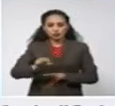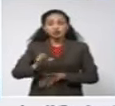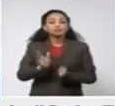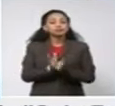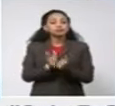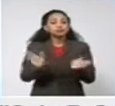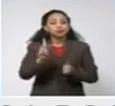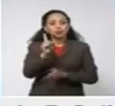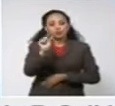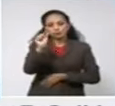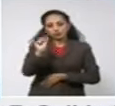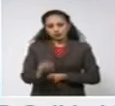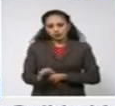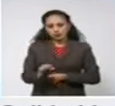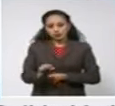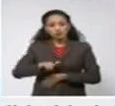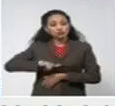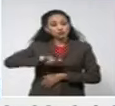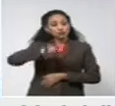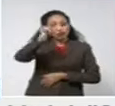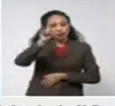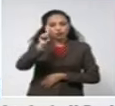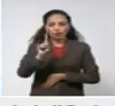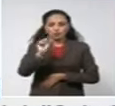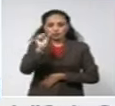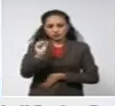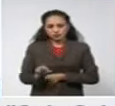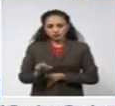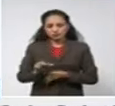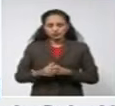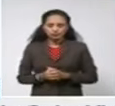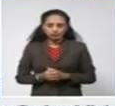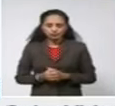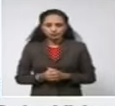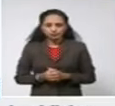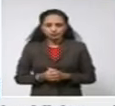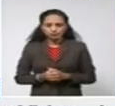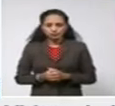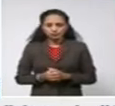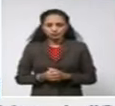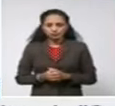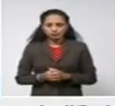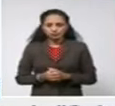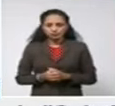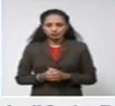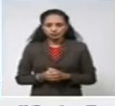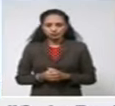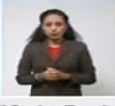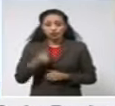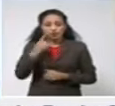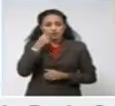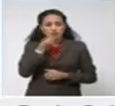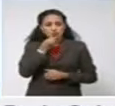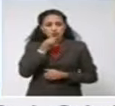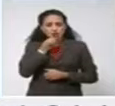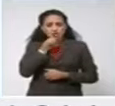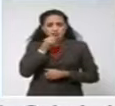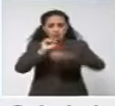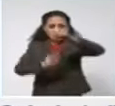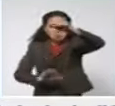1 y Boyeros 1. No sé, Lilian, si sea posible poner ahora el mapa de La Habana o seguimos con